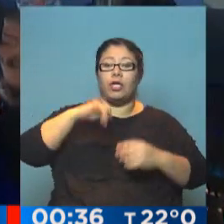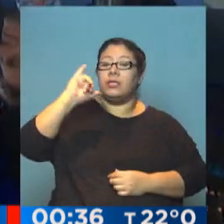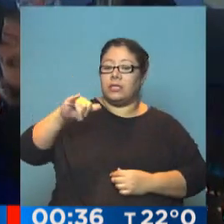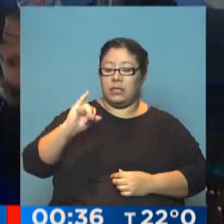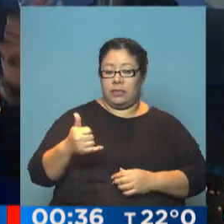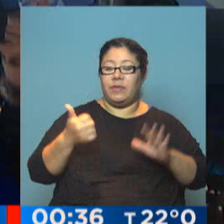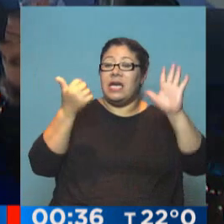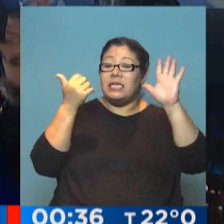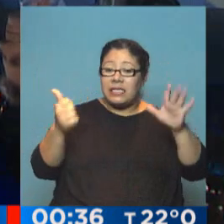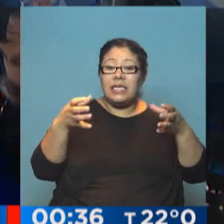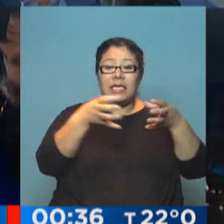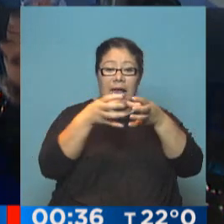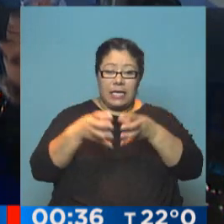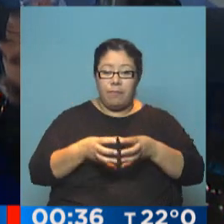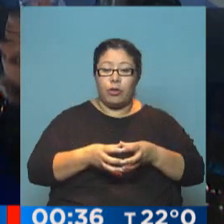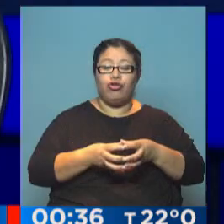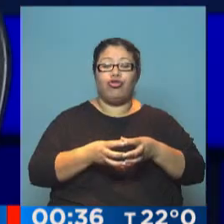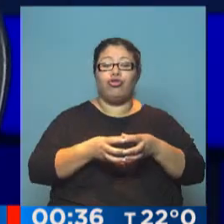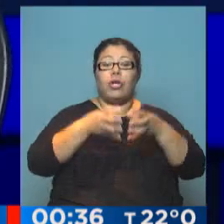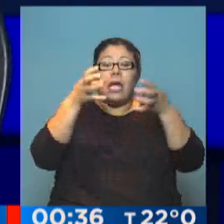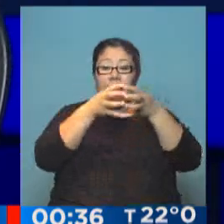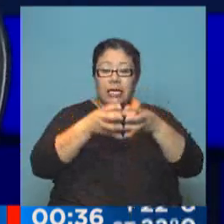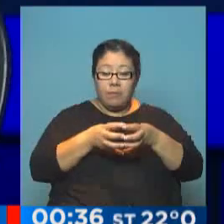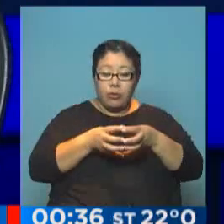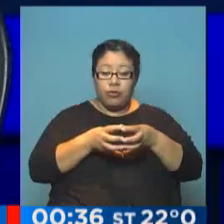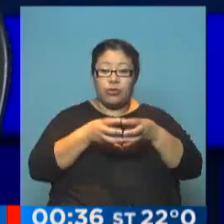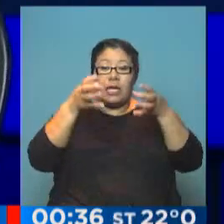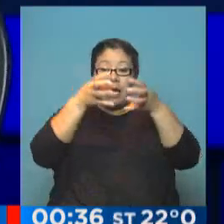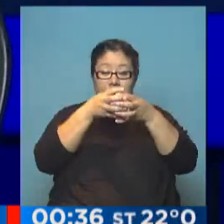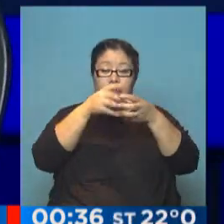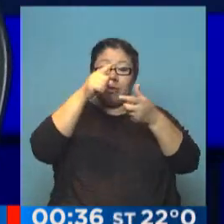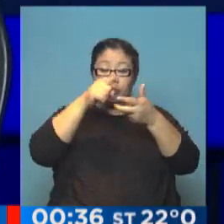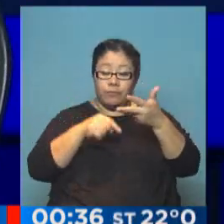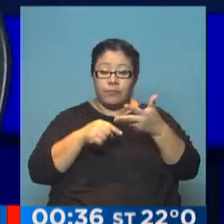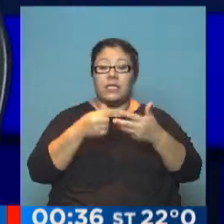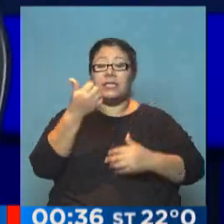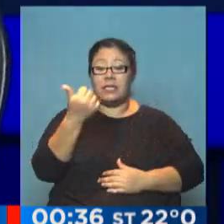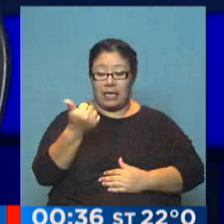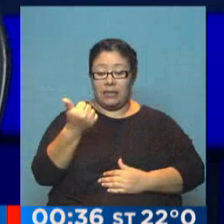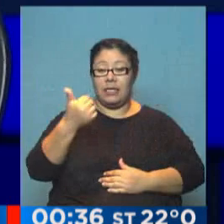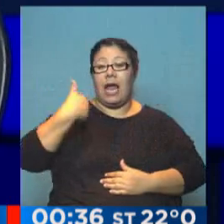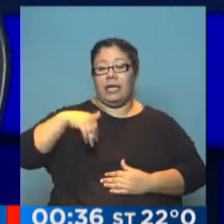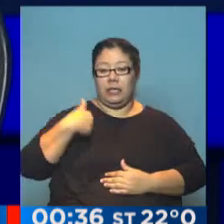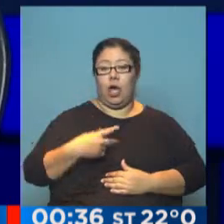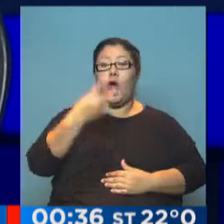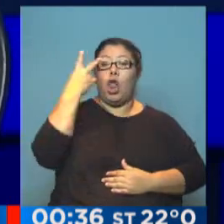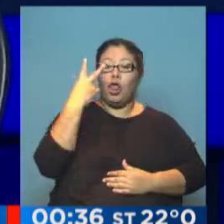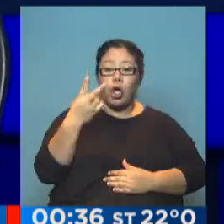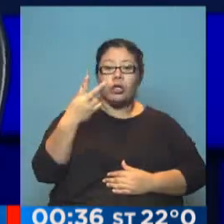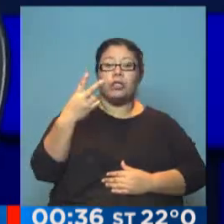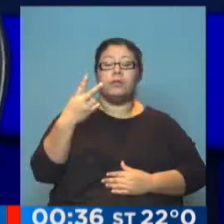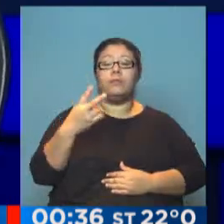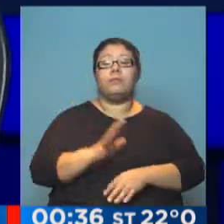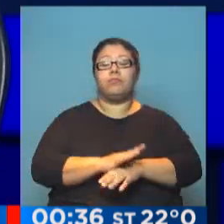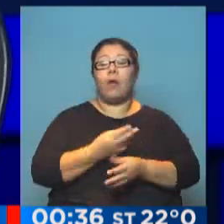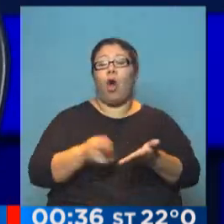los argentinos que van a estar disputando la fase inicial y la segunda de la Copa Libertadores. De esos 6, 2 tendrán que ir al mal llamado